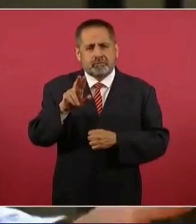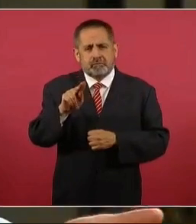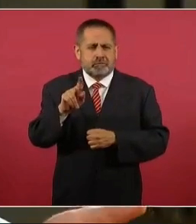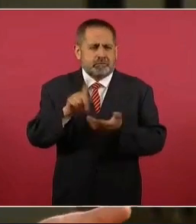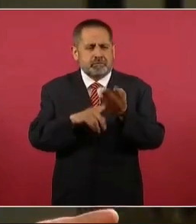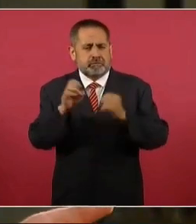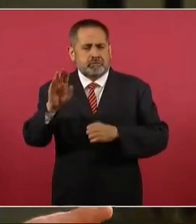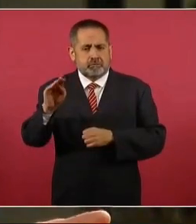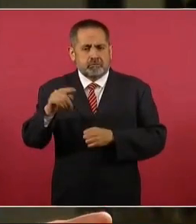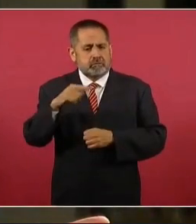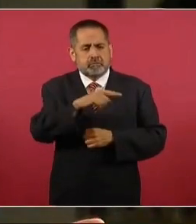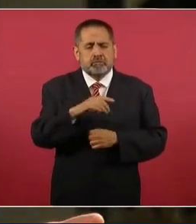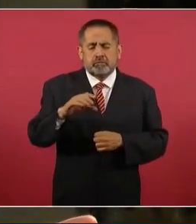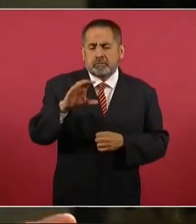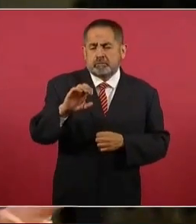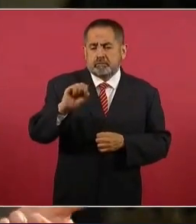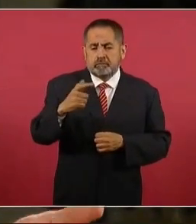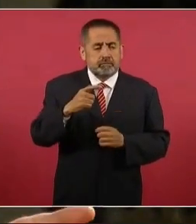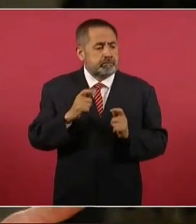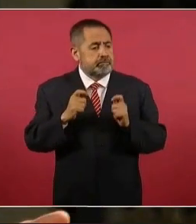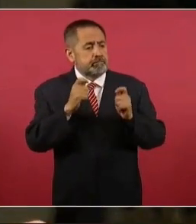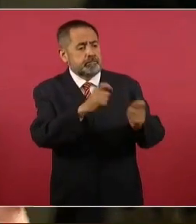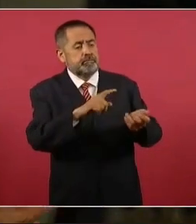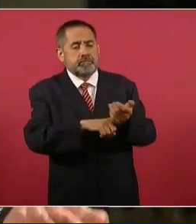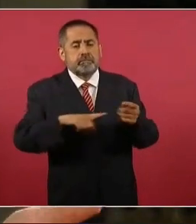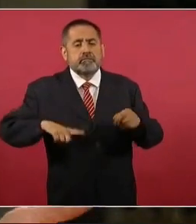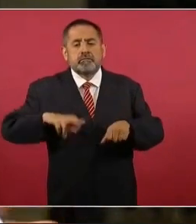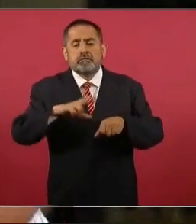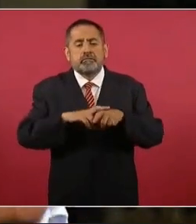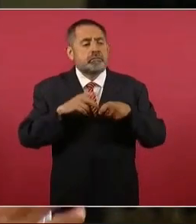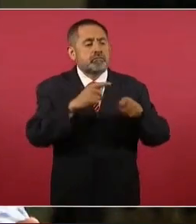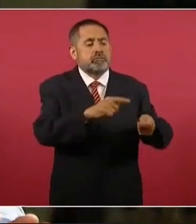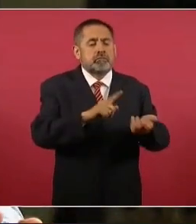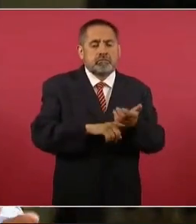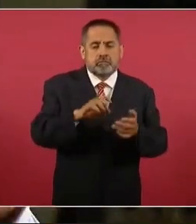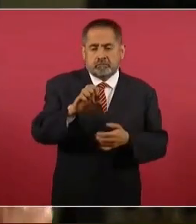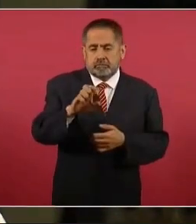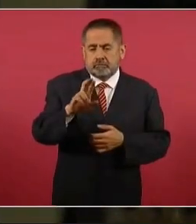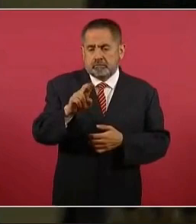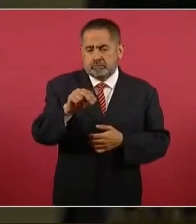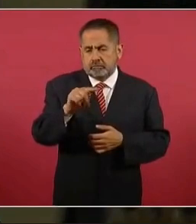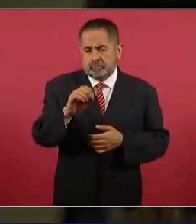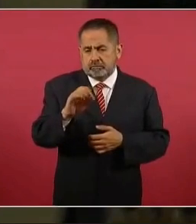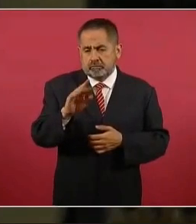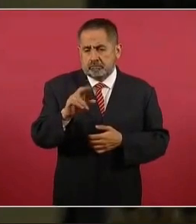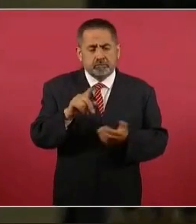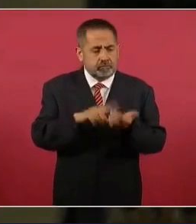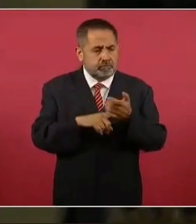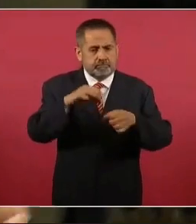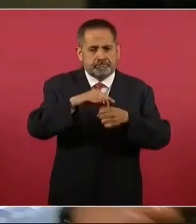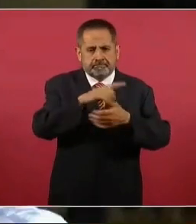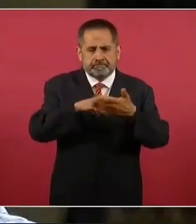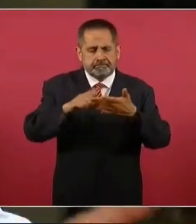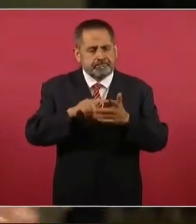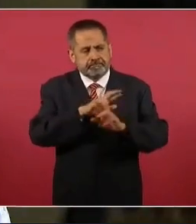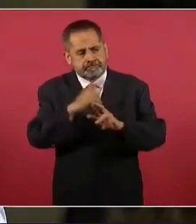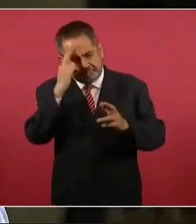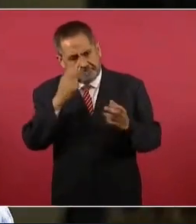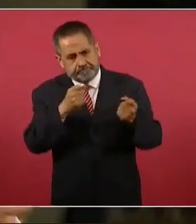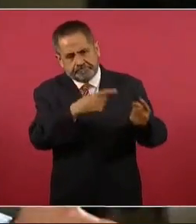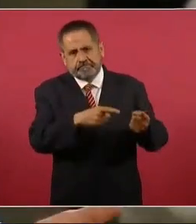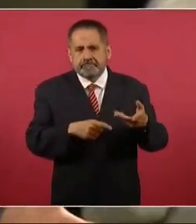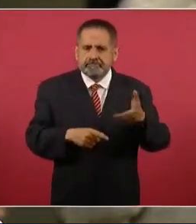90, Carlos Salinas se le entrega la gubernatura a Ernesto Rufo, quien la gana, pero se la reconoce. A partir